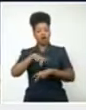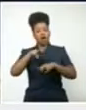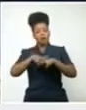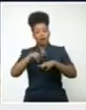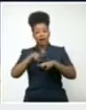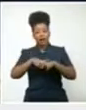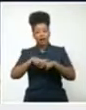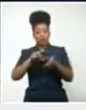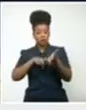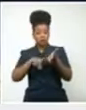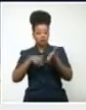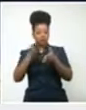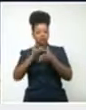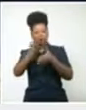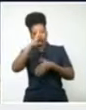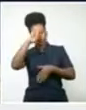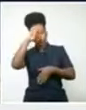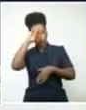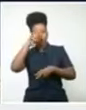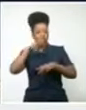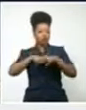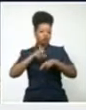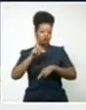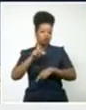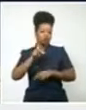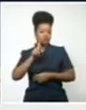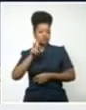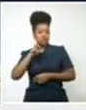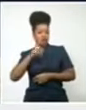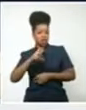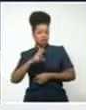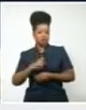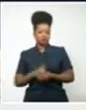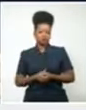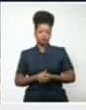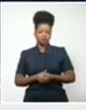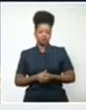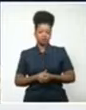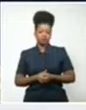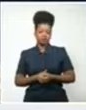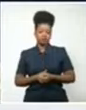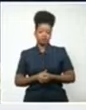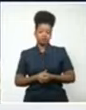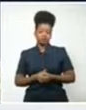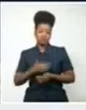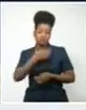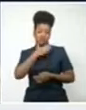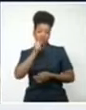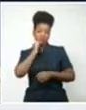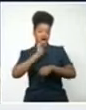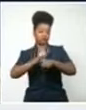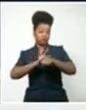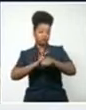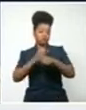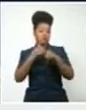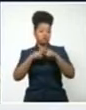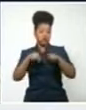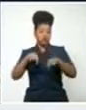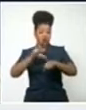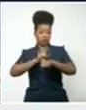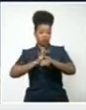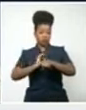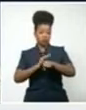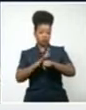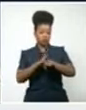Cuba, Holguín, Villa Clara, y se supone que tengan más casos. Pero bueno, en esta enfermedad no